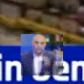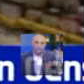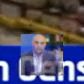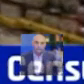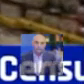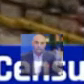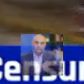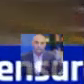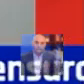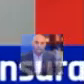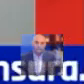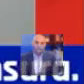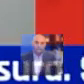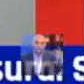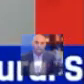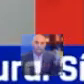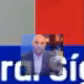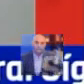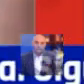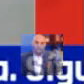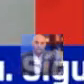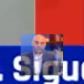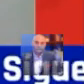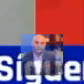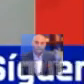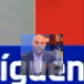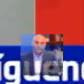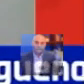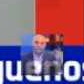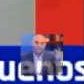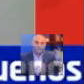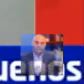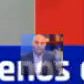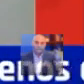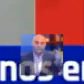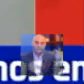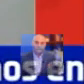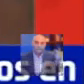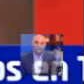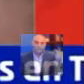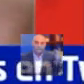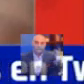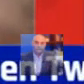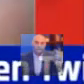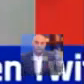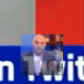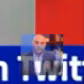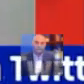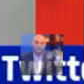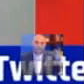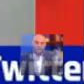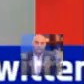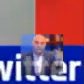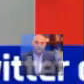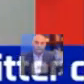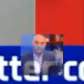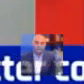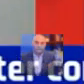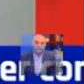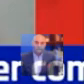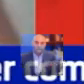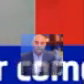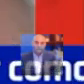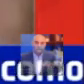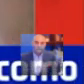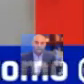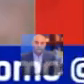de personajes no solamente están viejos físicamente, sino que además no dejaron una escuela,